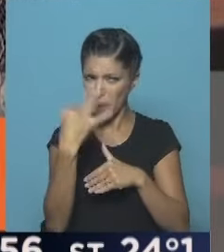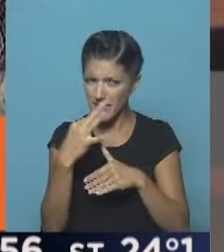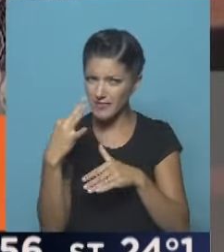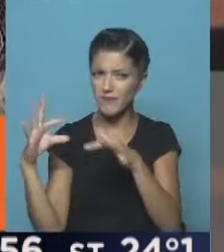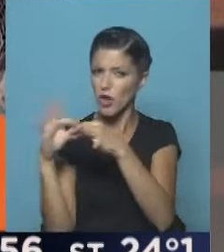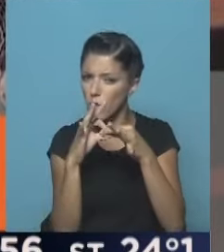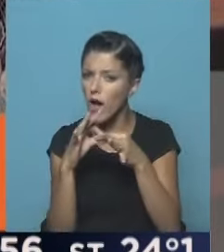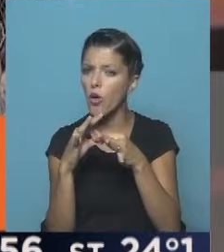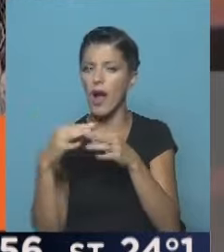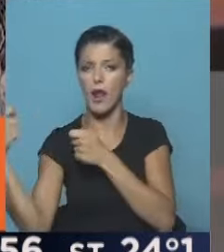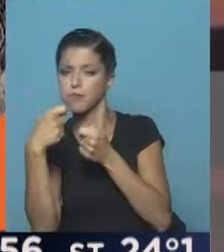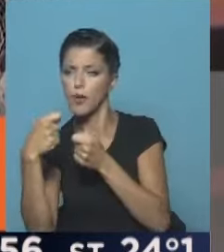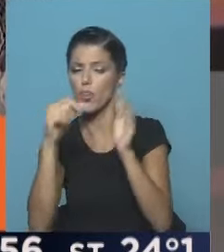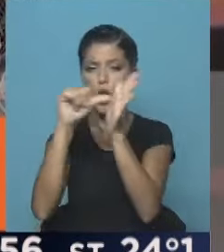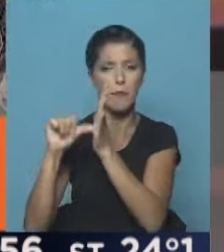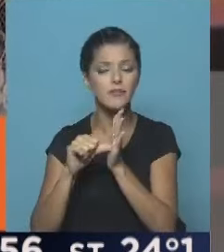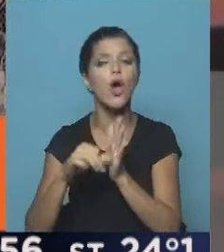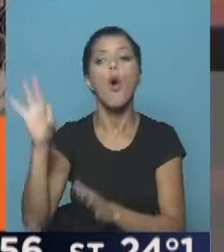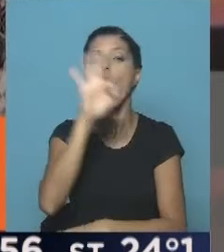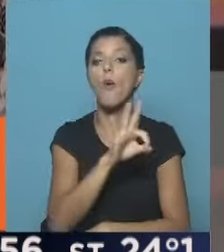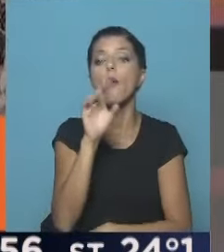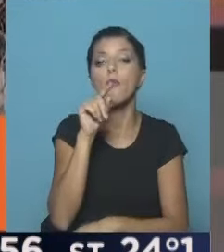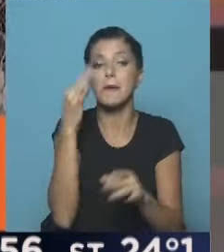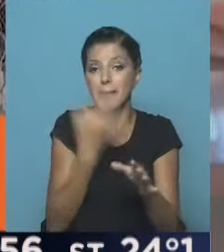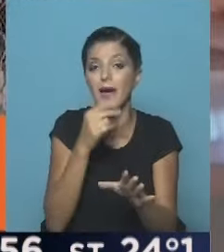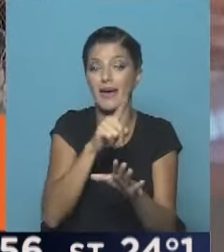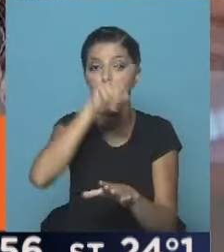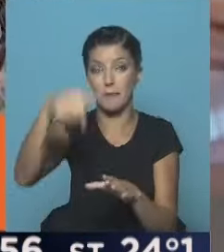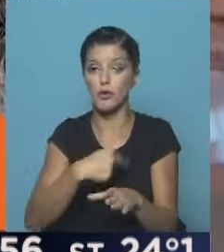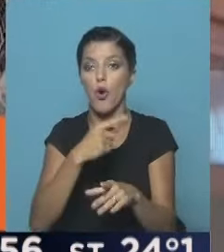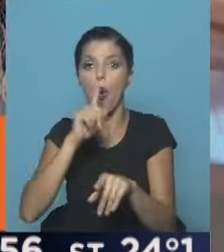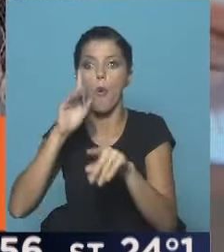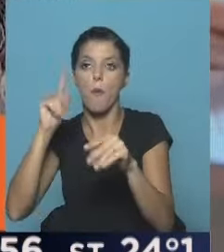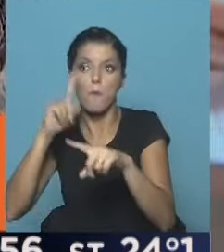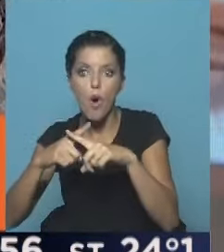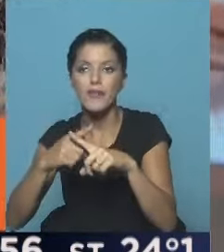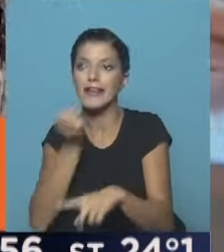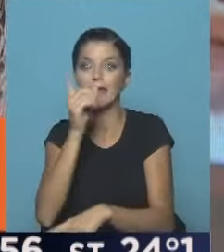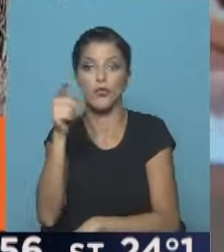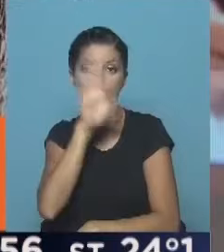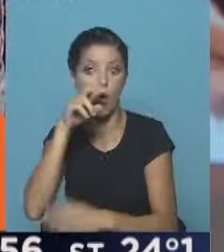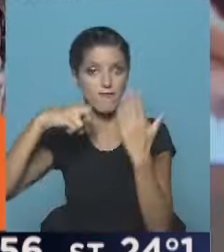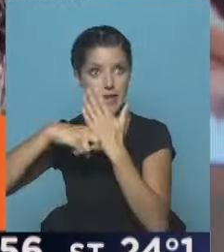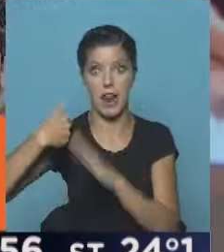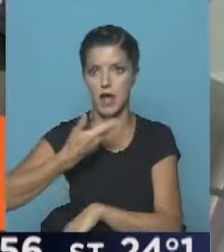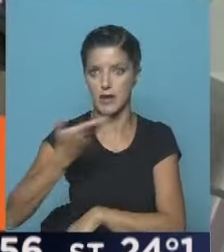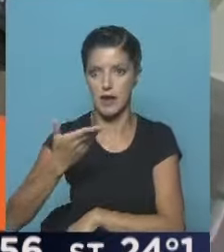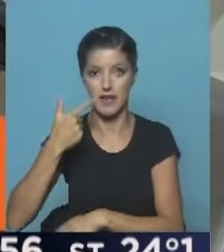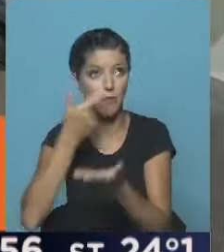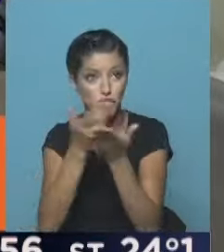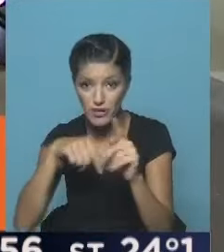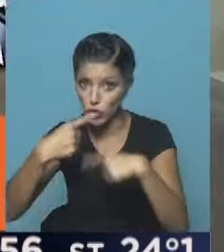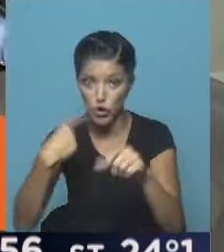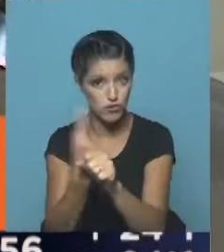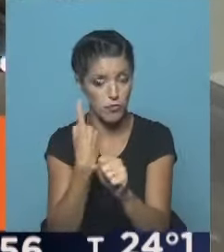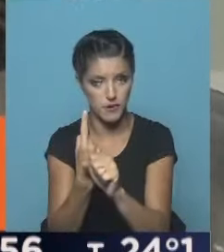fue básicamente las declaraciones de la fiscal general Ortega Díaz las que mostraron que no se podía seguir adelante? Vos dijiste